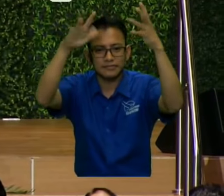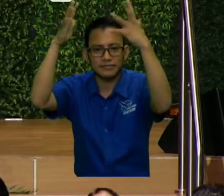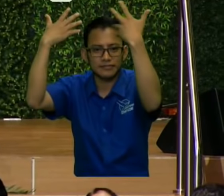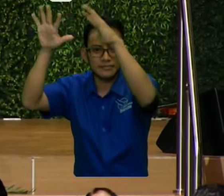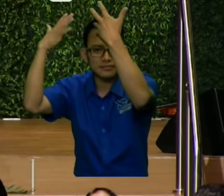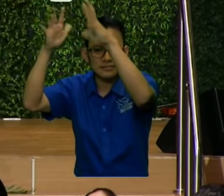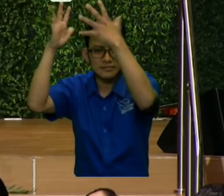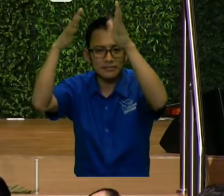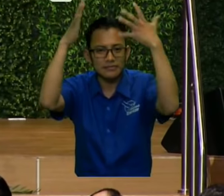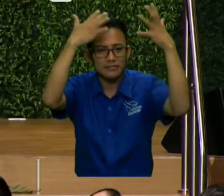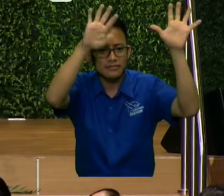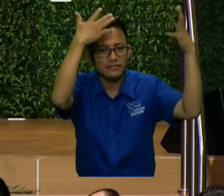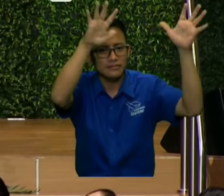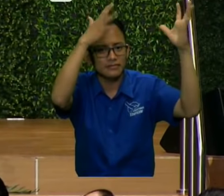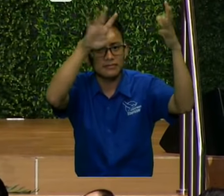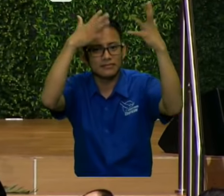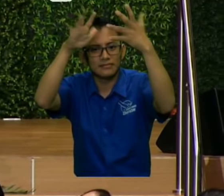por favor.